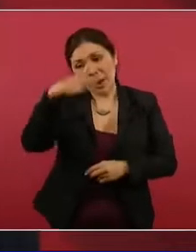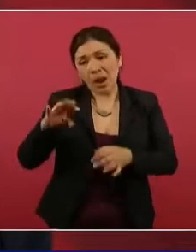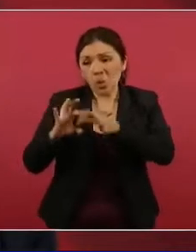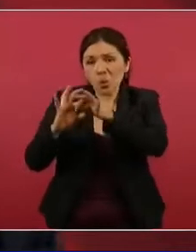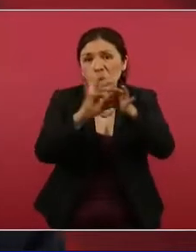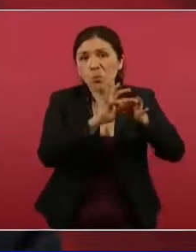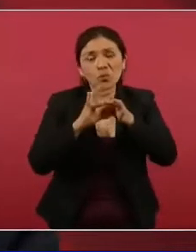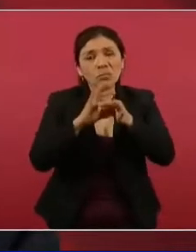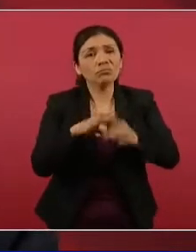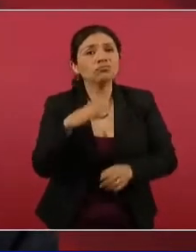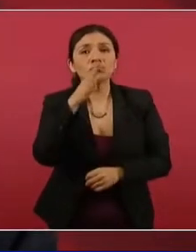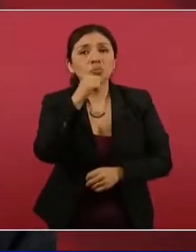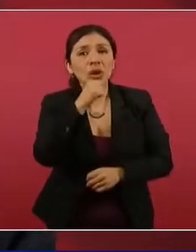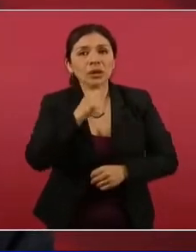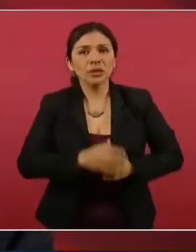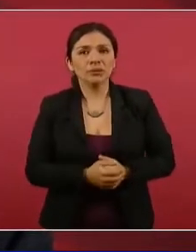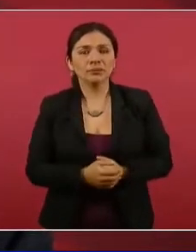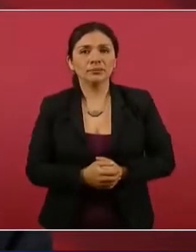unirnos.